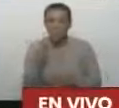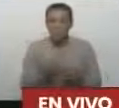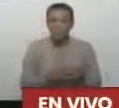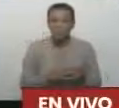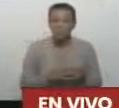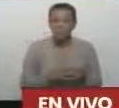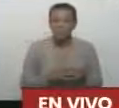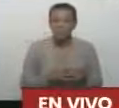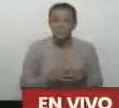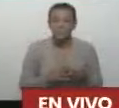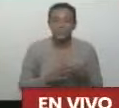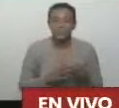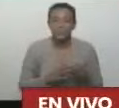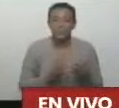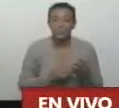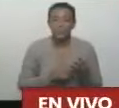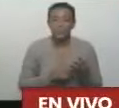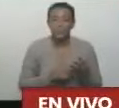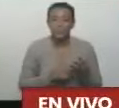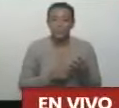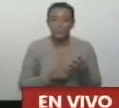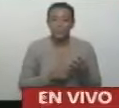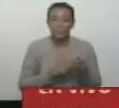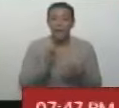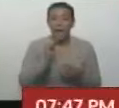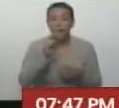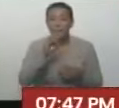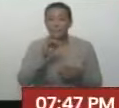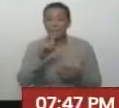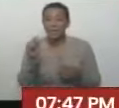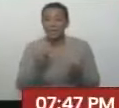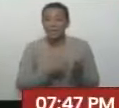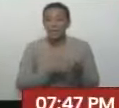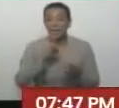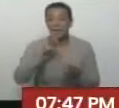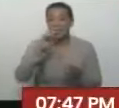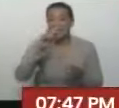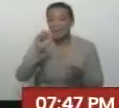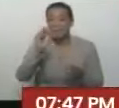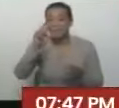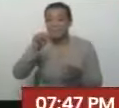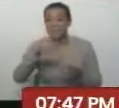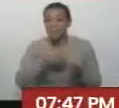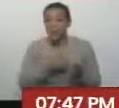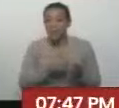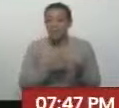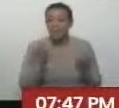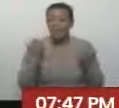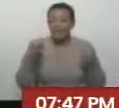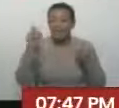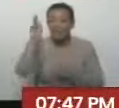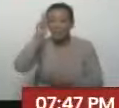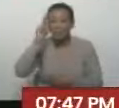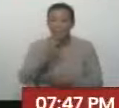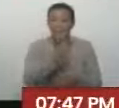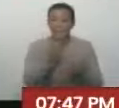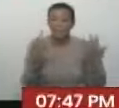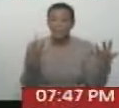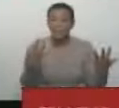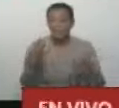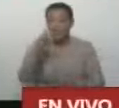¿Ah? Igualmente, del equipo Ávila Tech, Iván Reinel, entrenador, 28